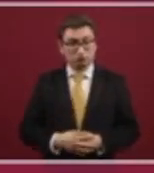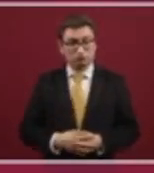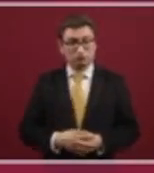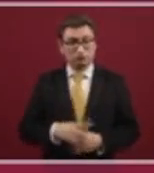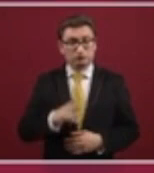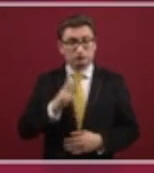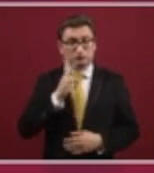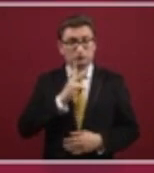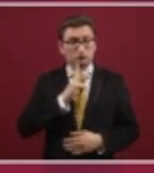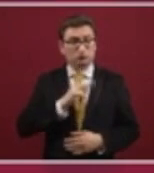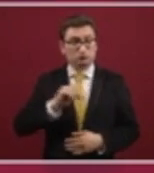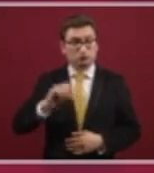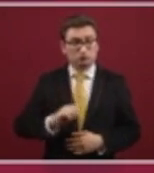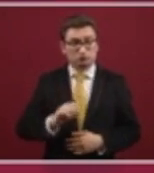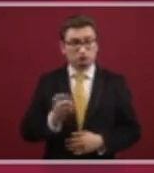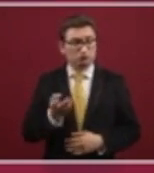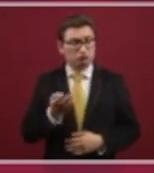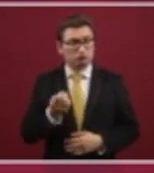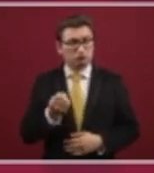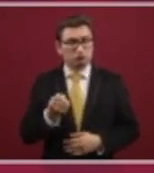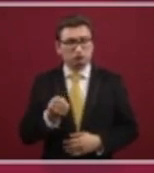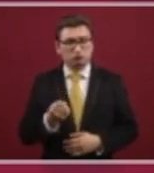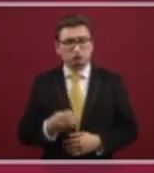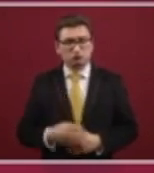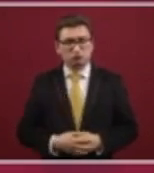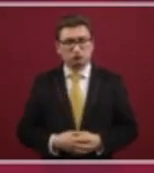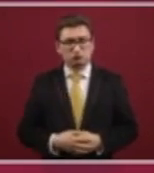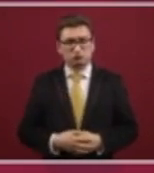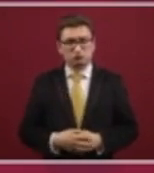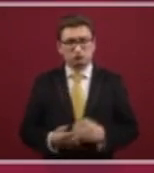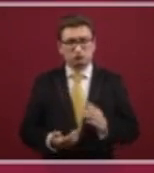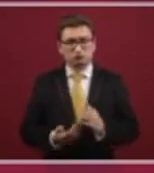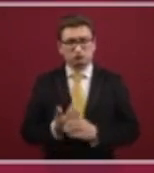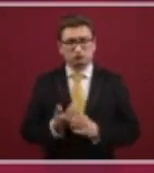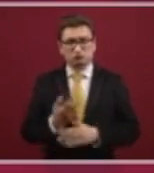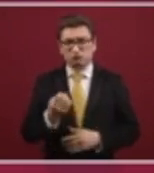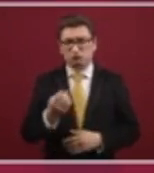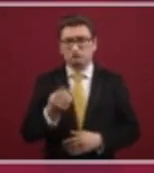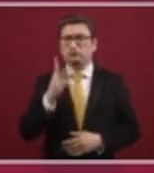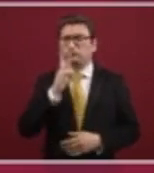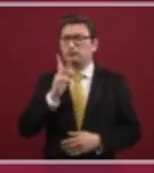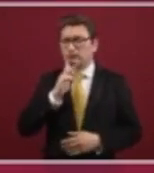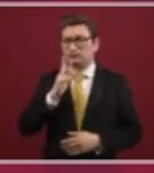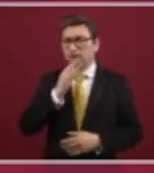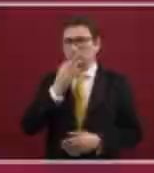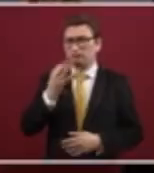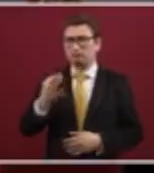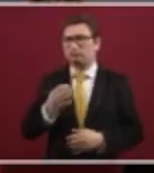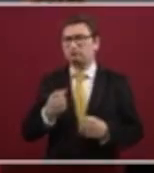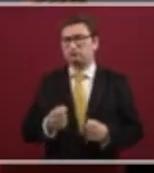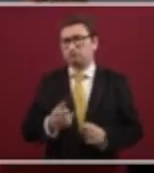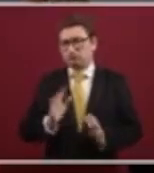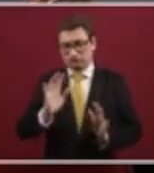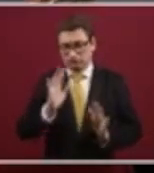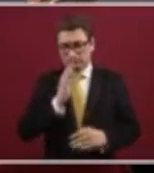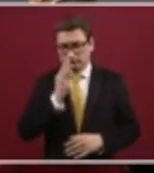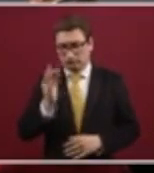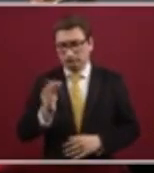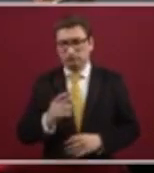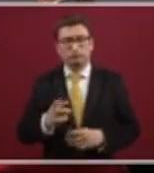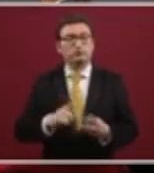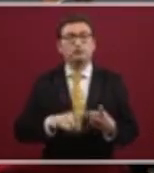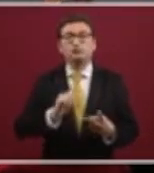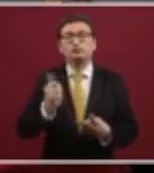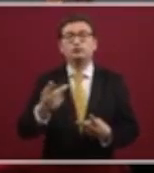A ver si se puede a las 9 de la mañana. Ahorita se los confirmamos. Pero la segunda